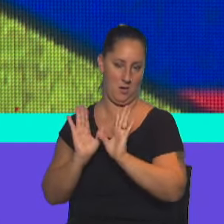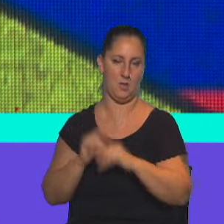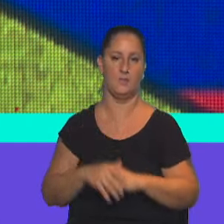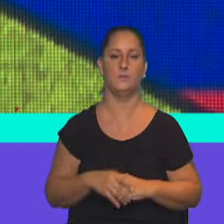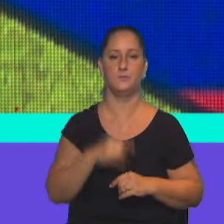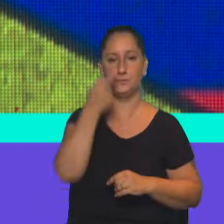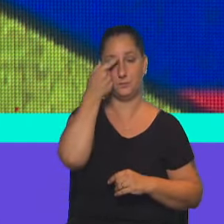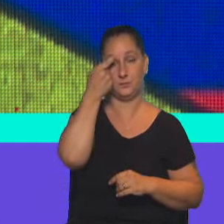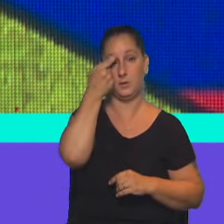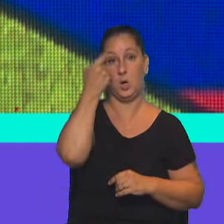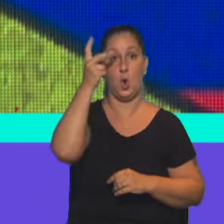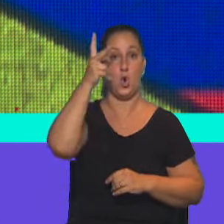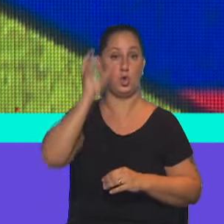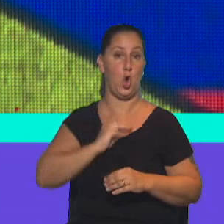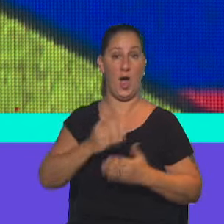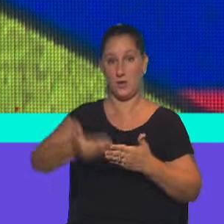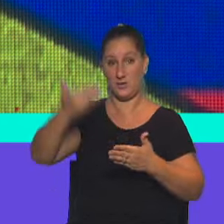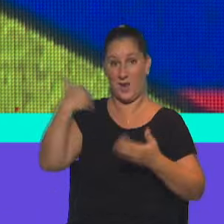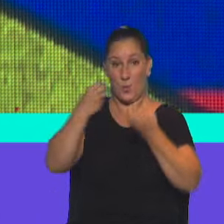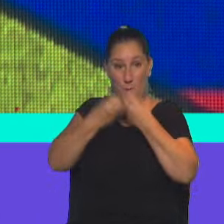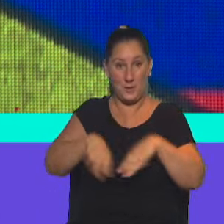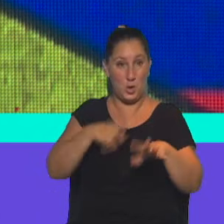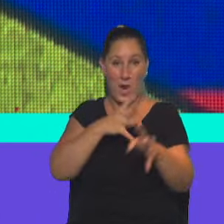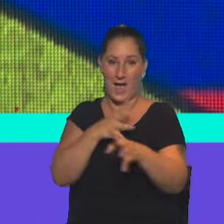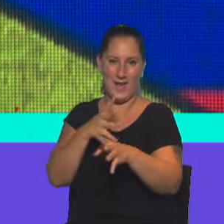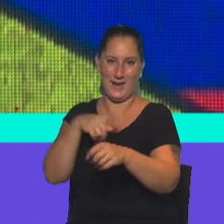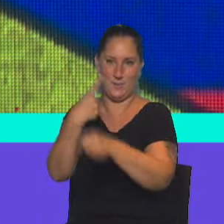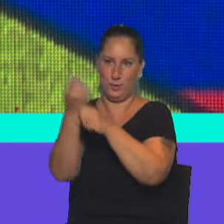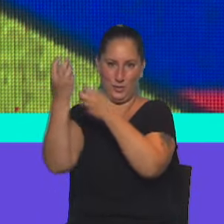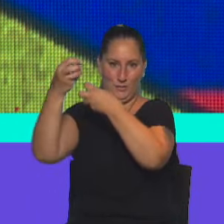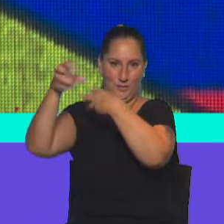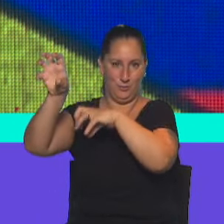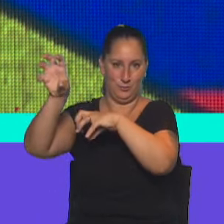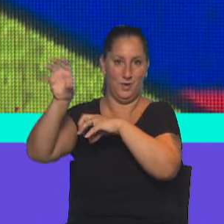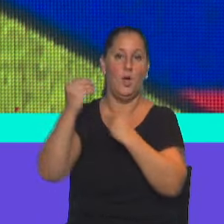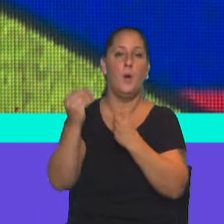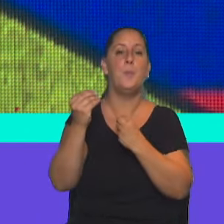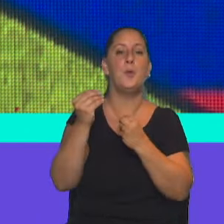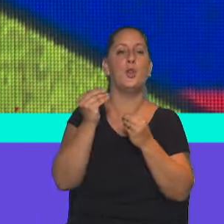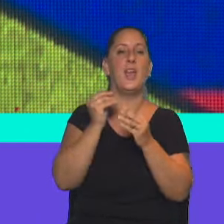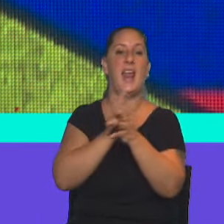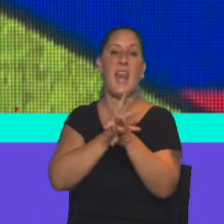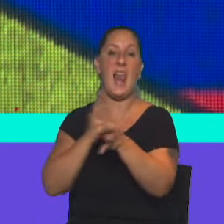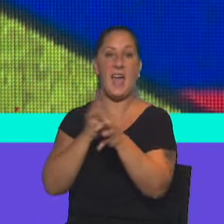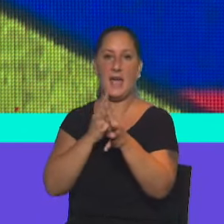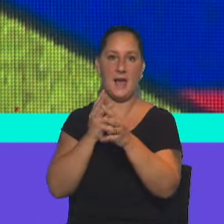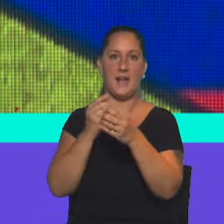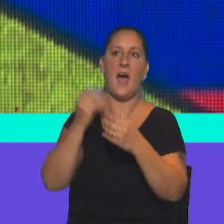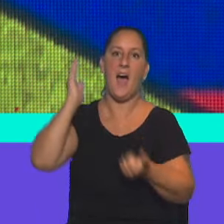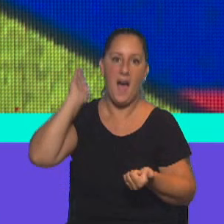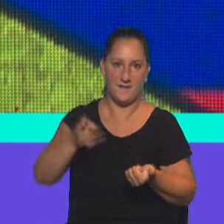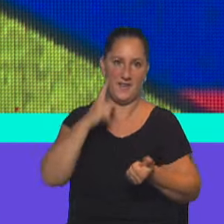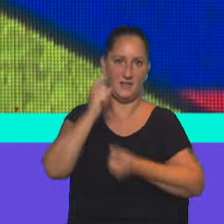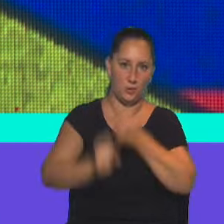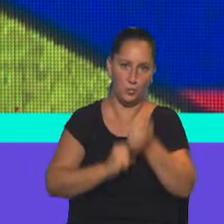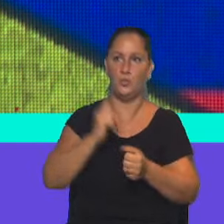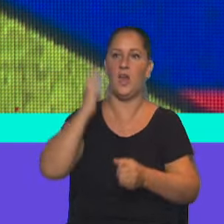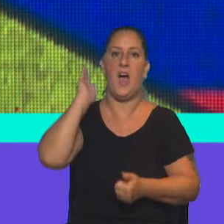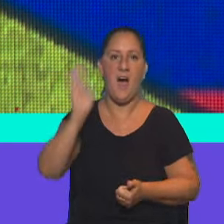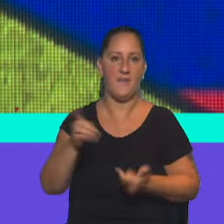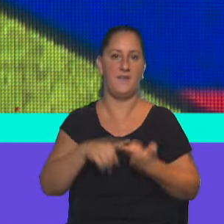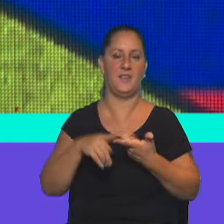hacerlo hace 8 años cuando comenzó la guerra porque además obviamente la guerra afecta a la infraestructura del país afecta a las industrias afecta a